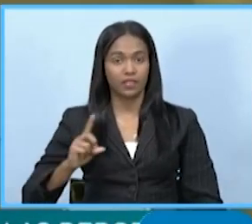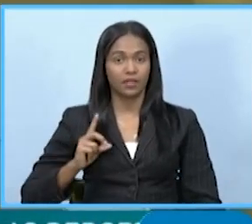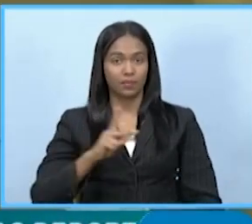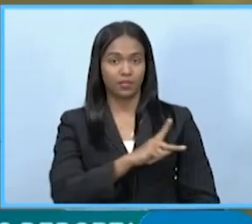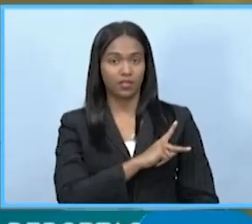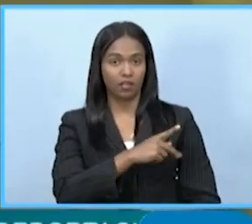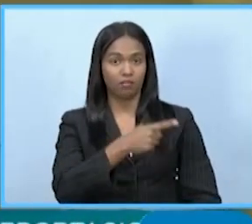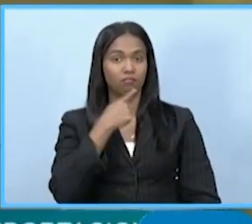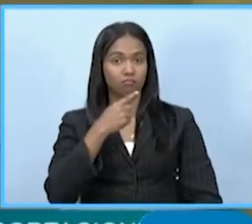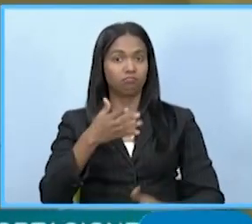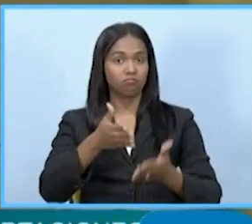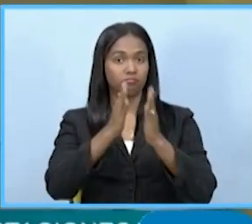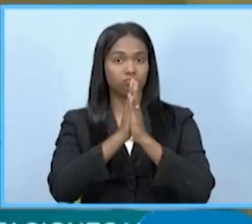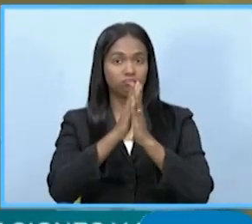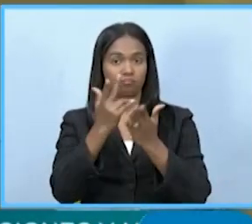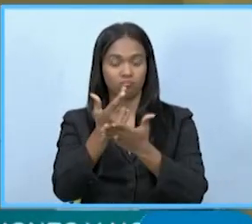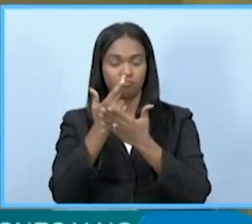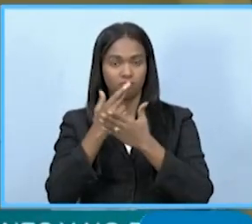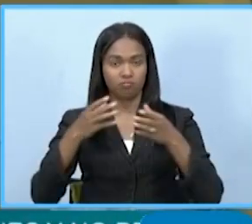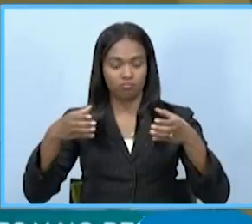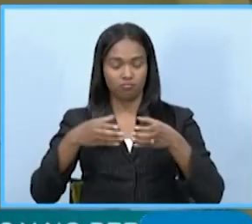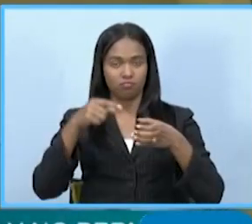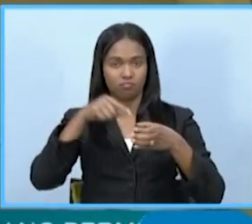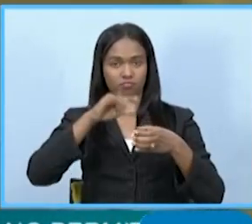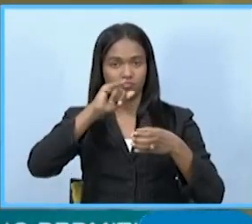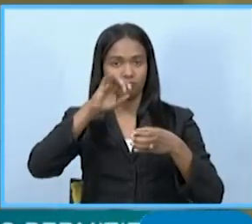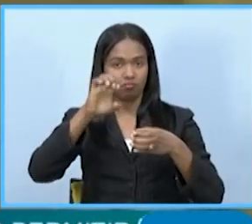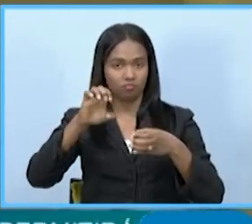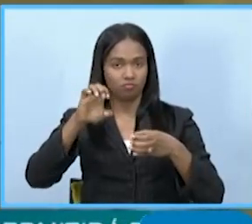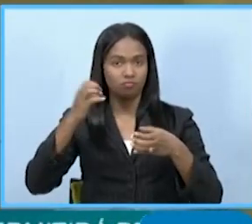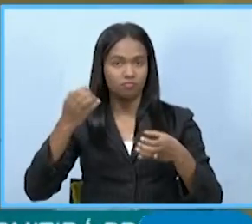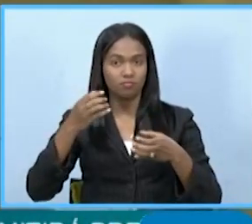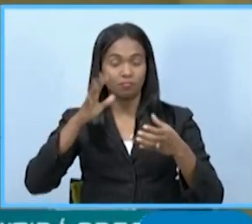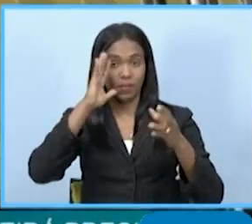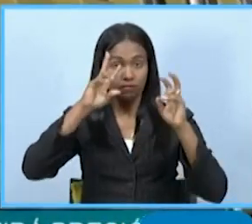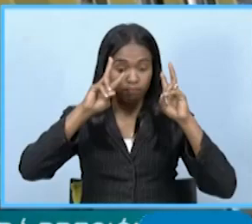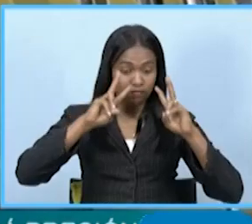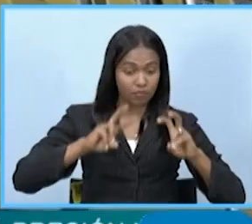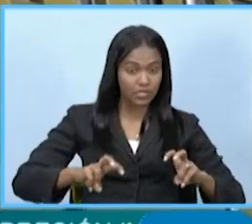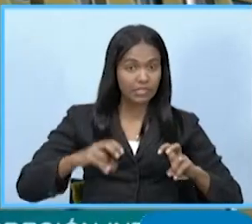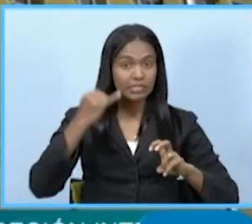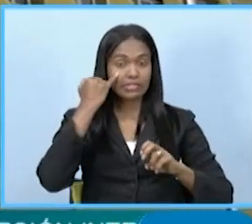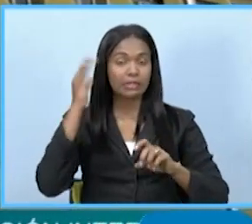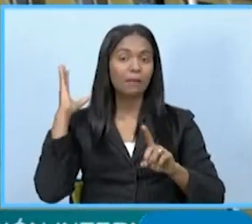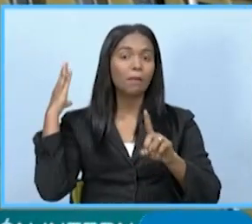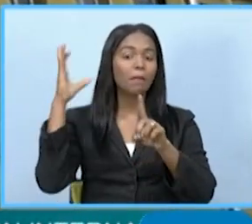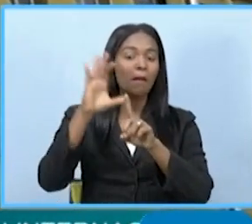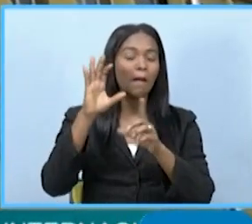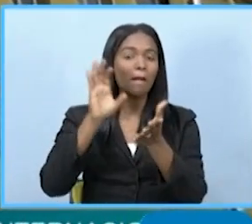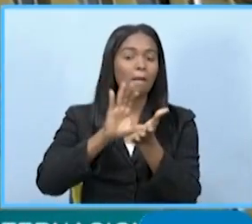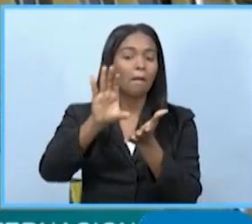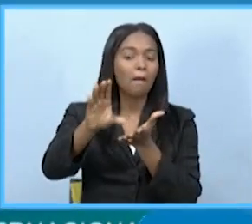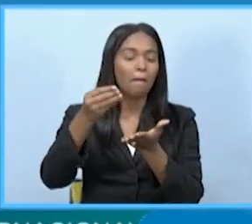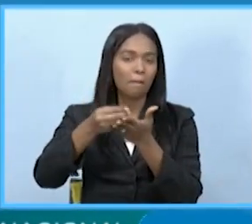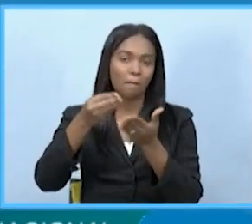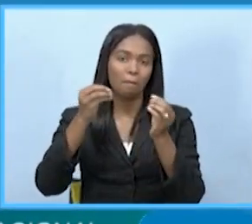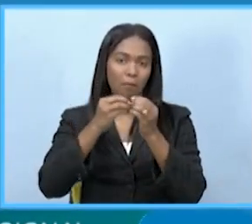Legisladores favorecen pedido de recursos de la Junta Central Electoral. Estudiarán si se le asigna mayor